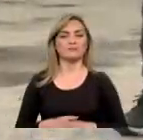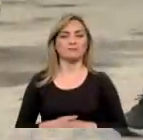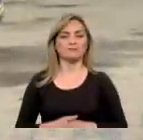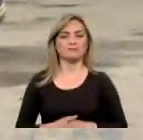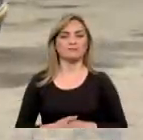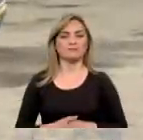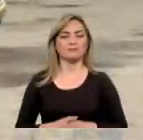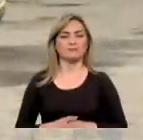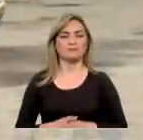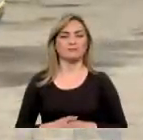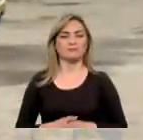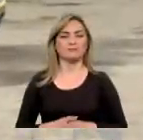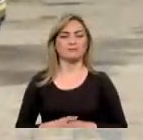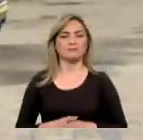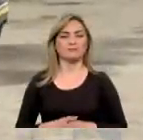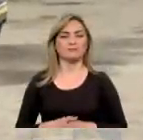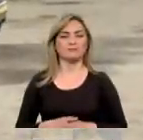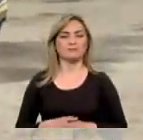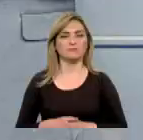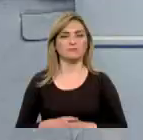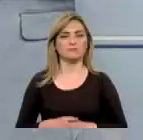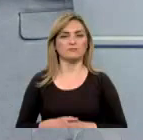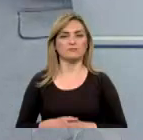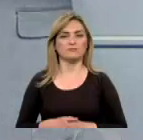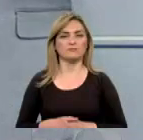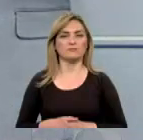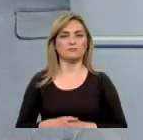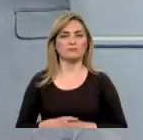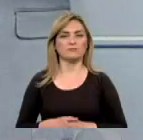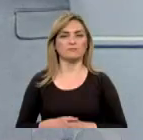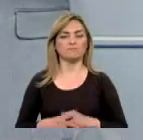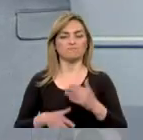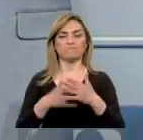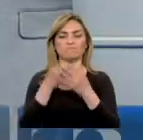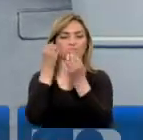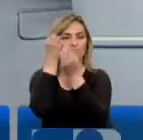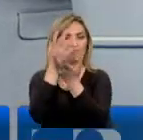Chufardi, 24 horas. Eso es todo.